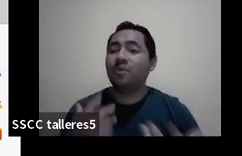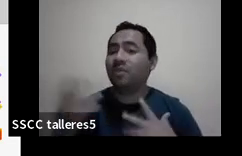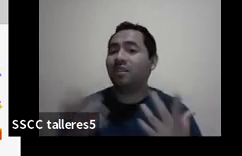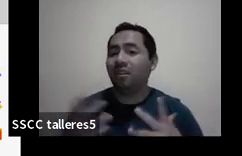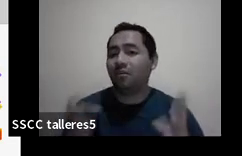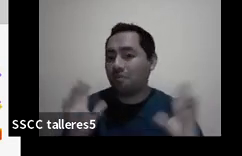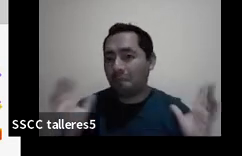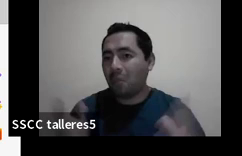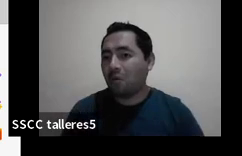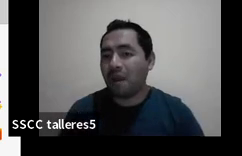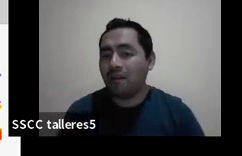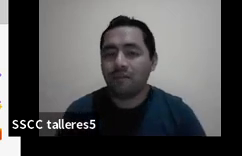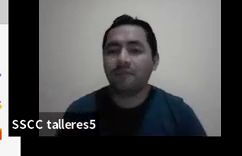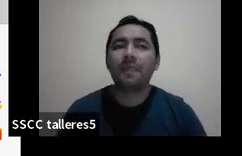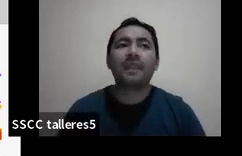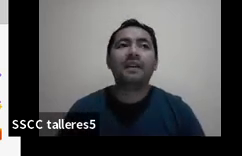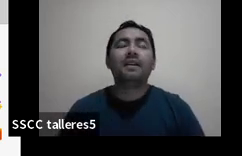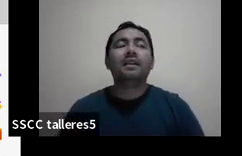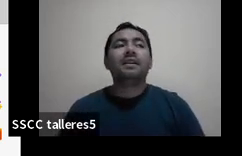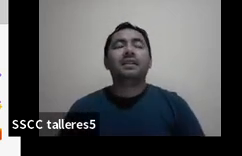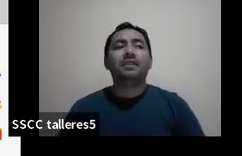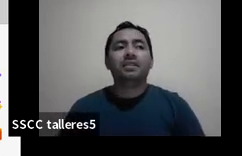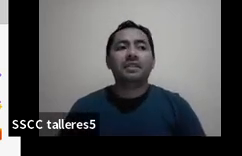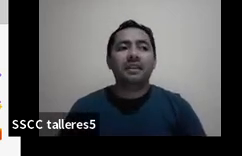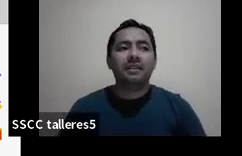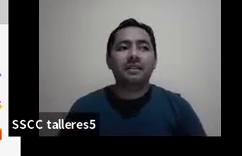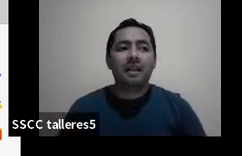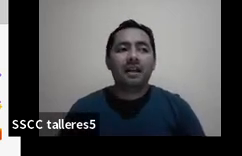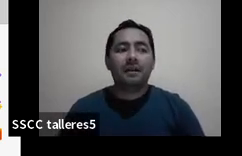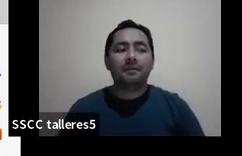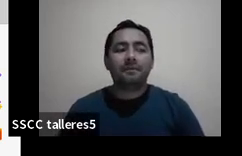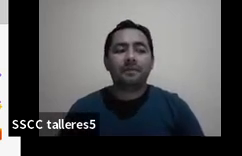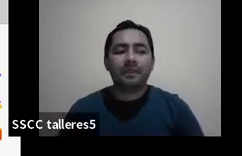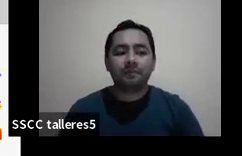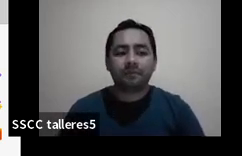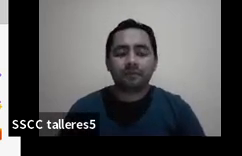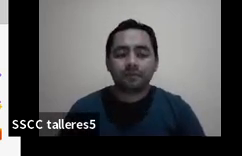y nos hemos entendido normal, ¿no? Entonces,